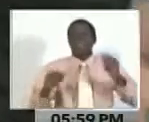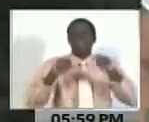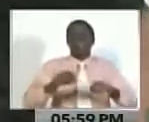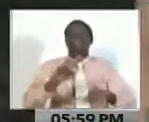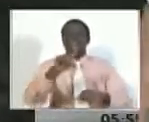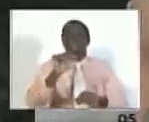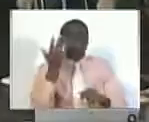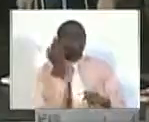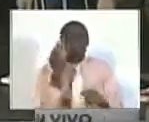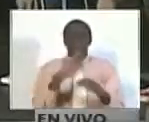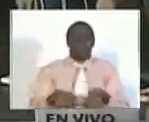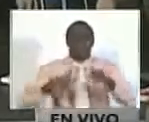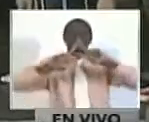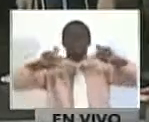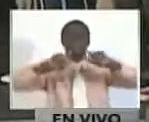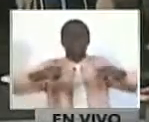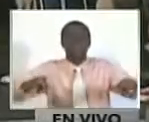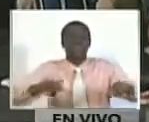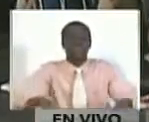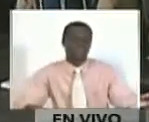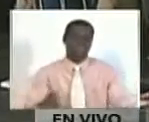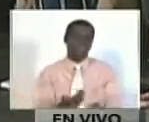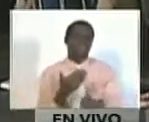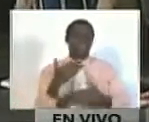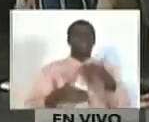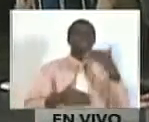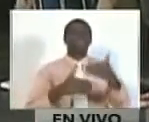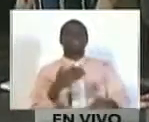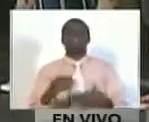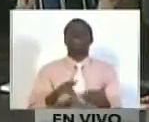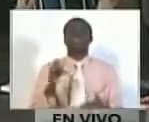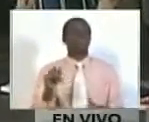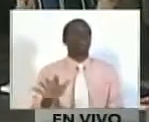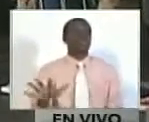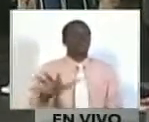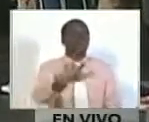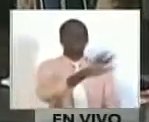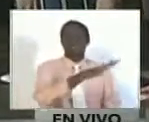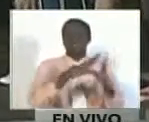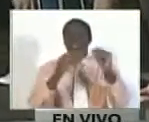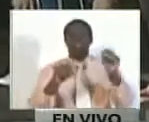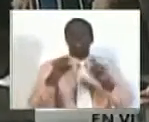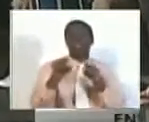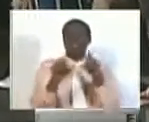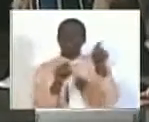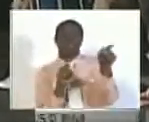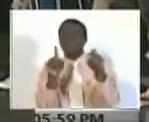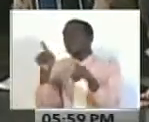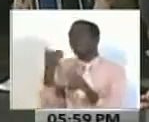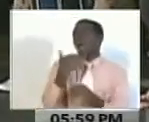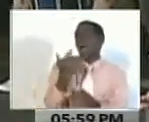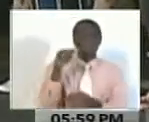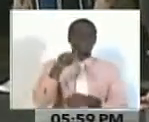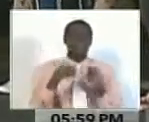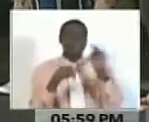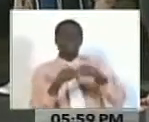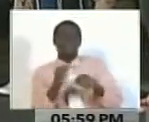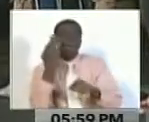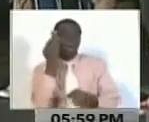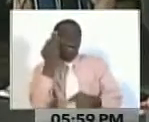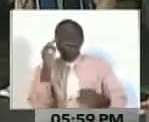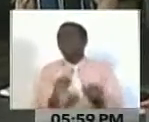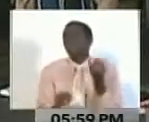Y eso quiere decir que te están revisando el Facebook. Pregunta tu patente y todo el mundo se entera que prendió, te desnudaste, que saliste vomitado.